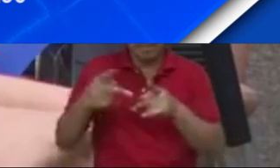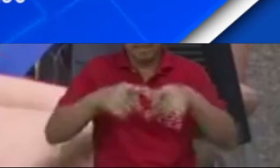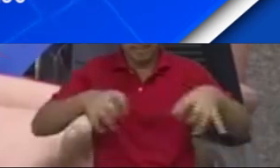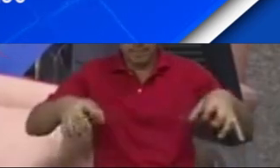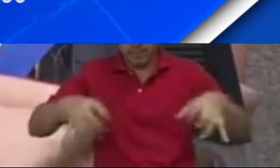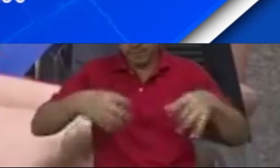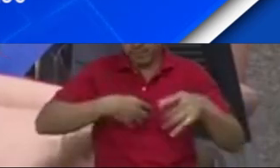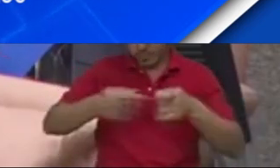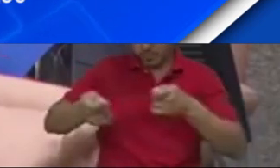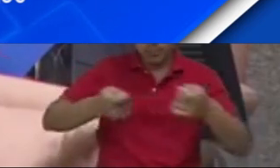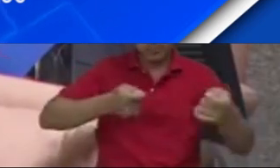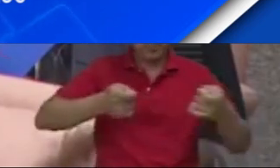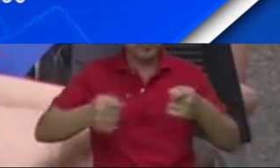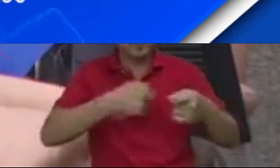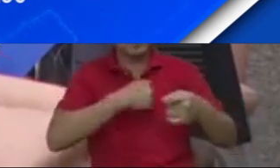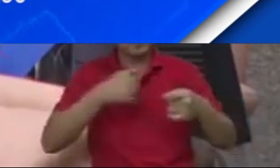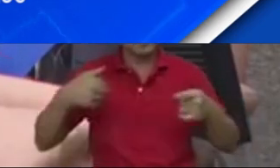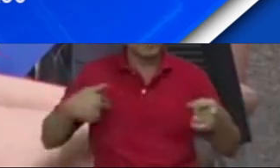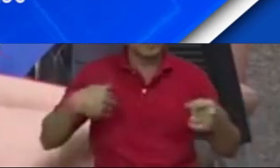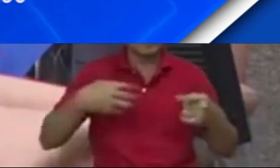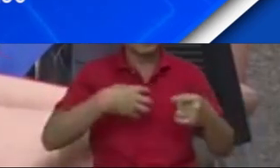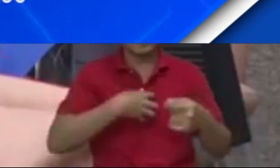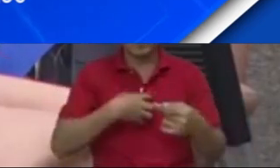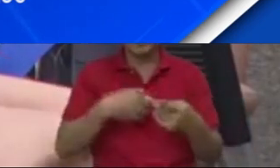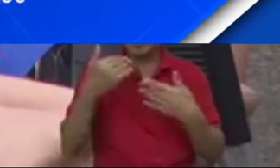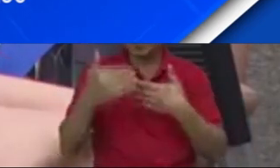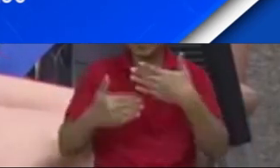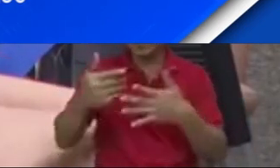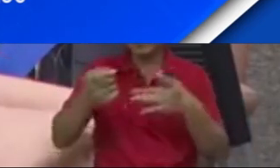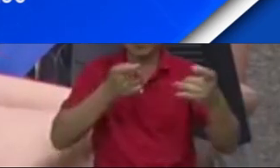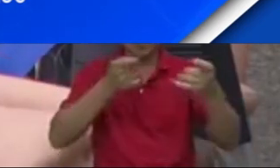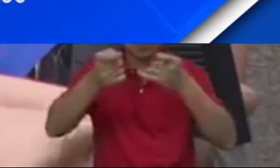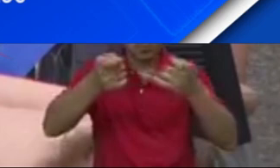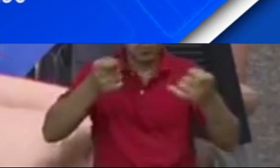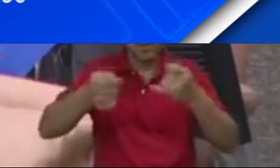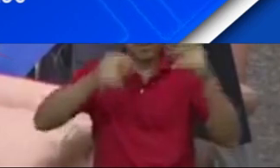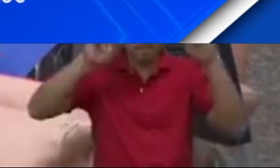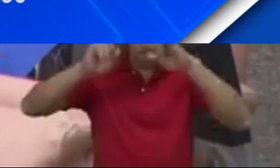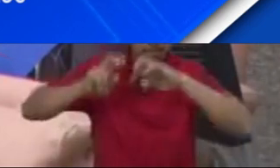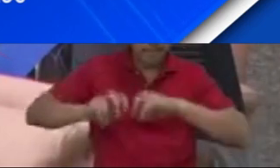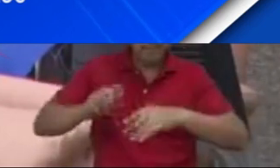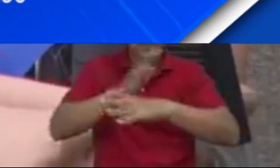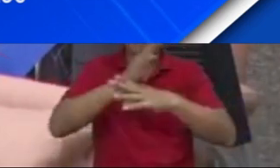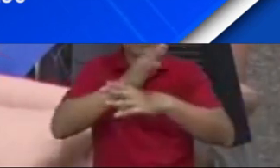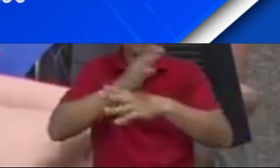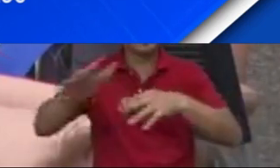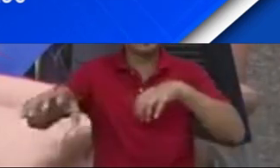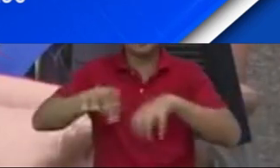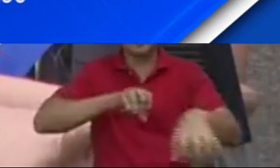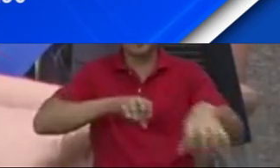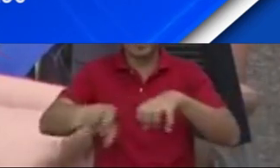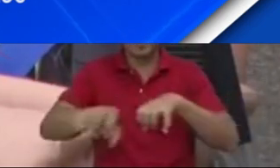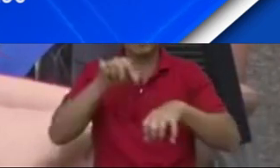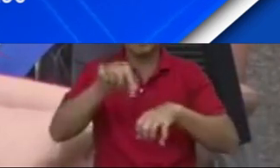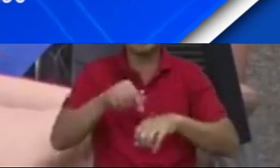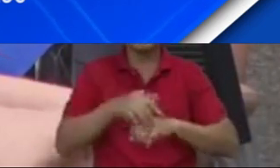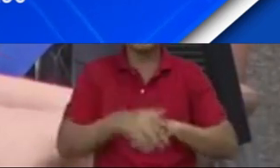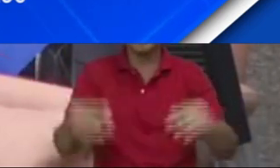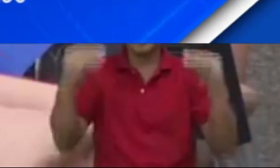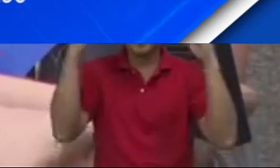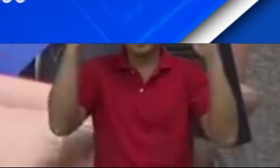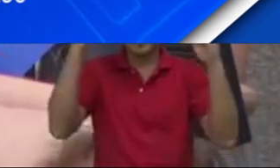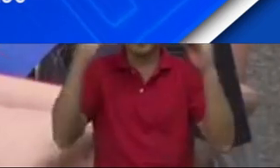administrar, desarrollar, ejecutar, controlar y evaluar las actividades del subsistema de educación técnica y